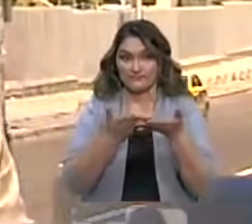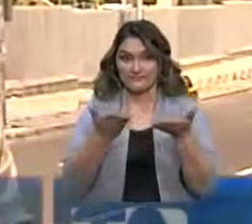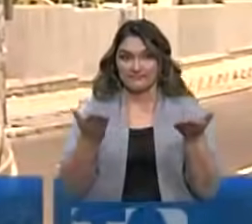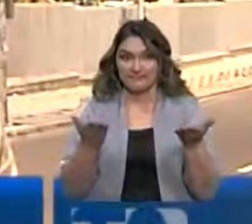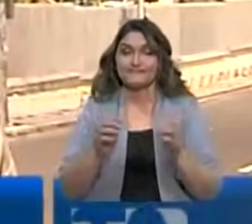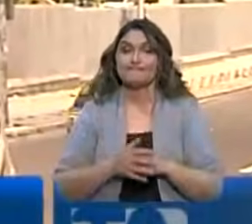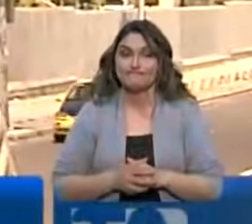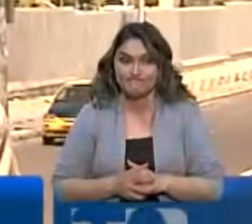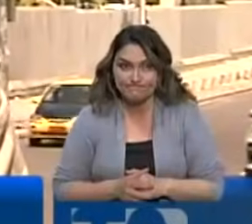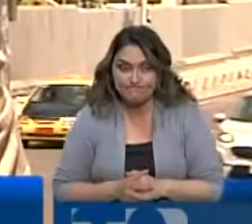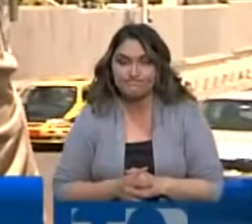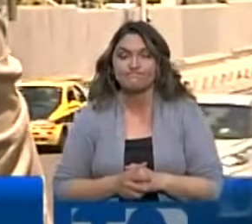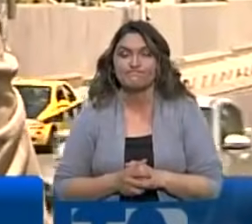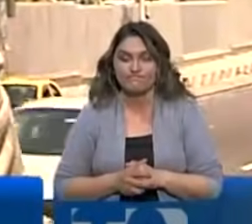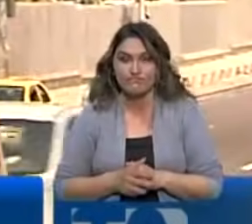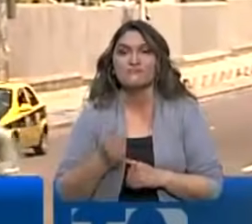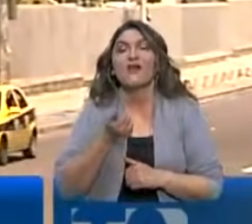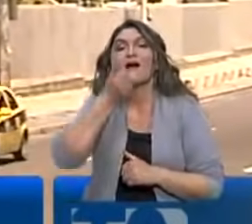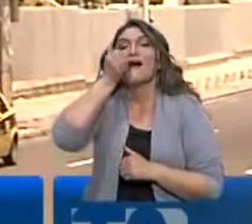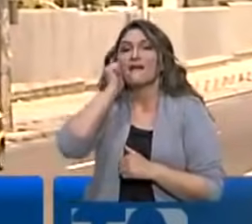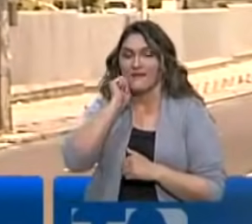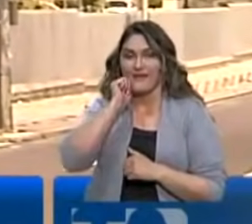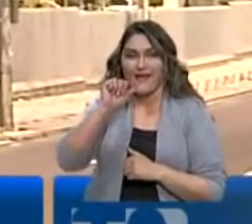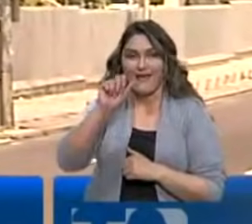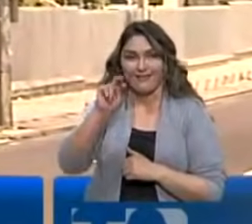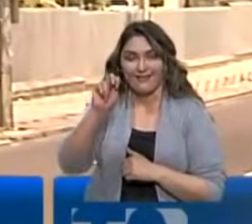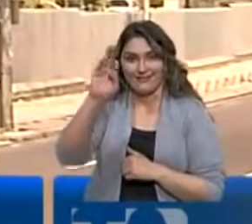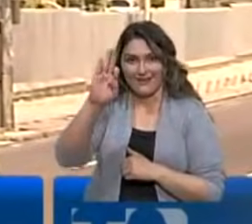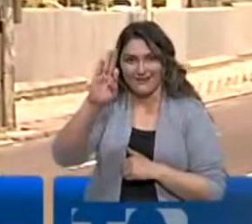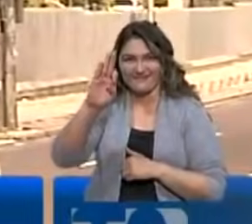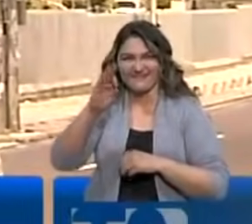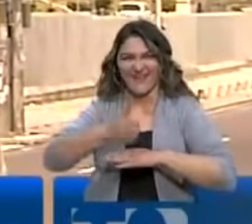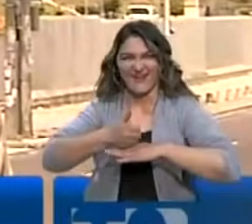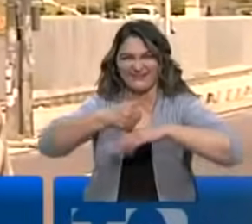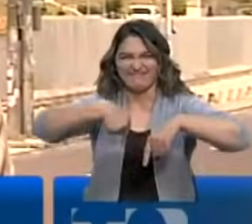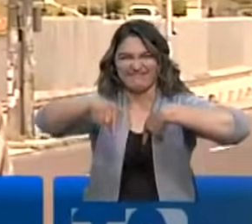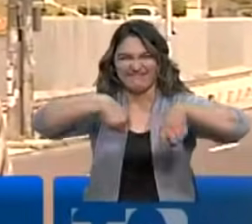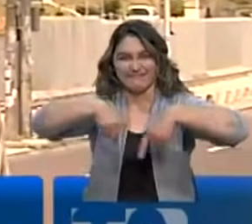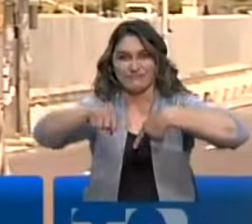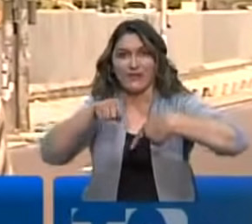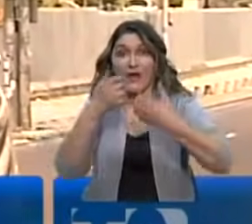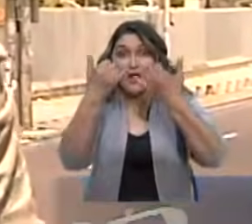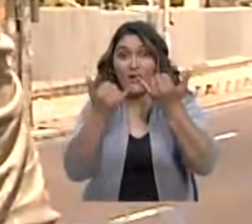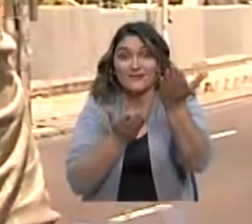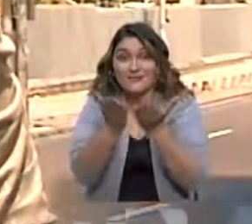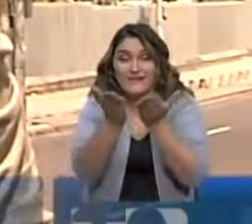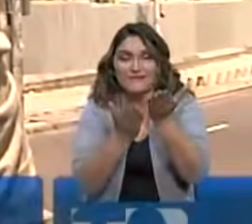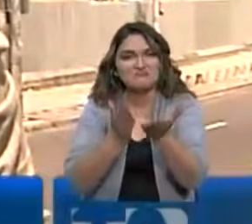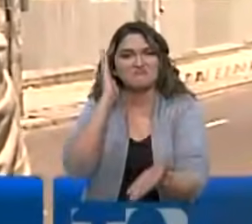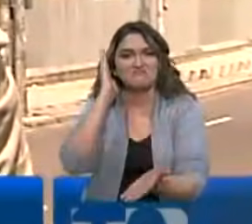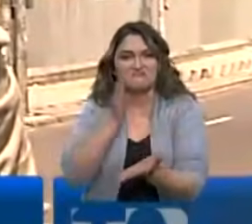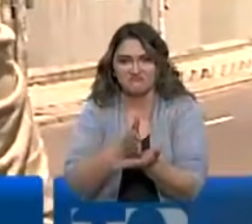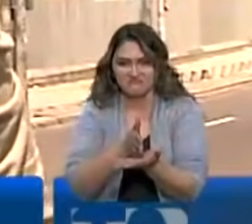y hackeo informático que sufrió ayer la agencia nacional de tránsito mantiene suspendida la atención a todos sus usuarios a nivel